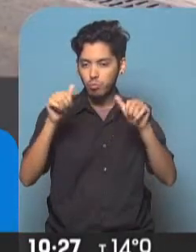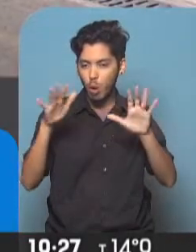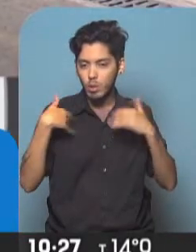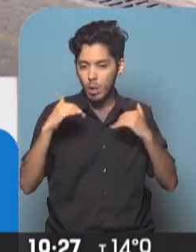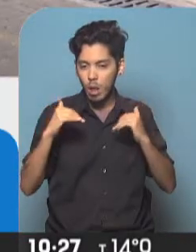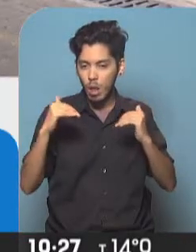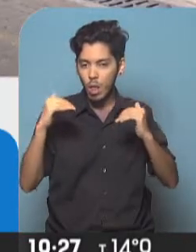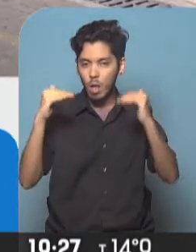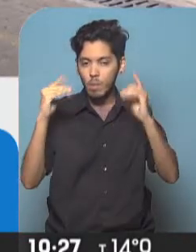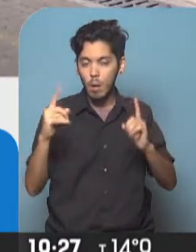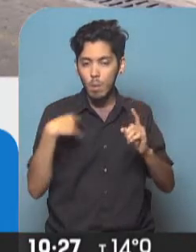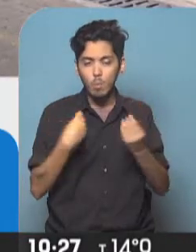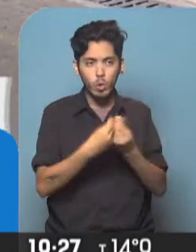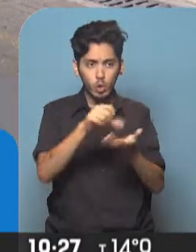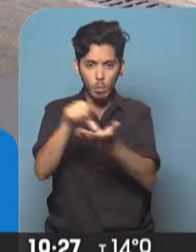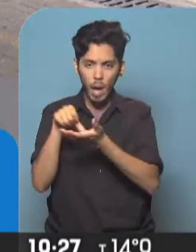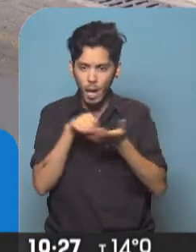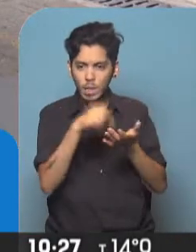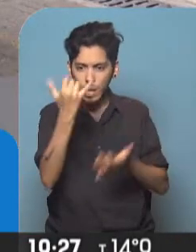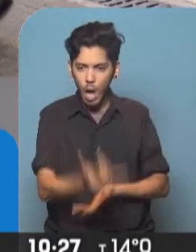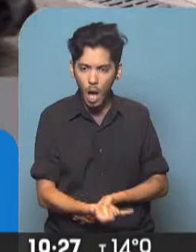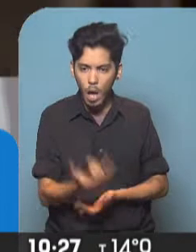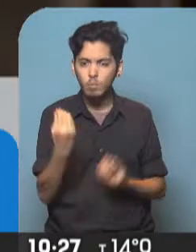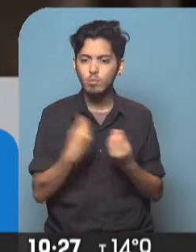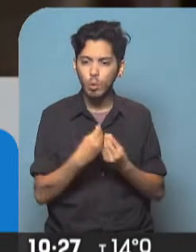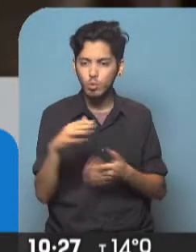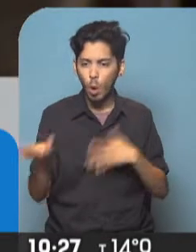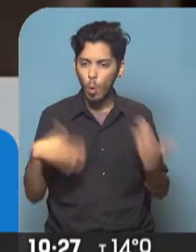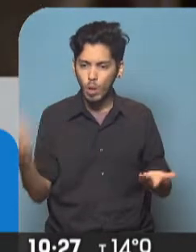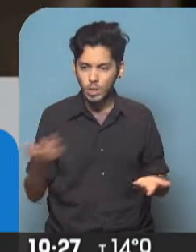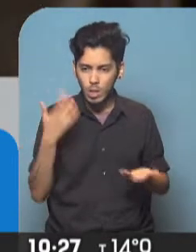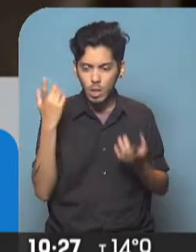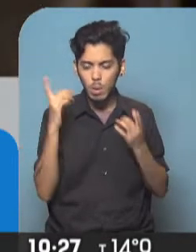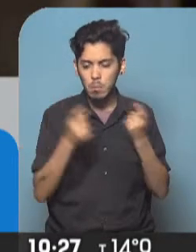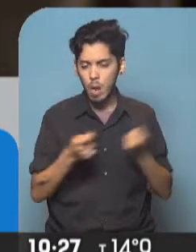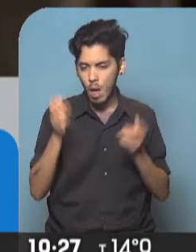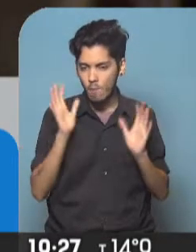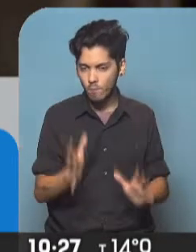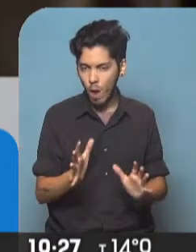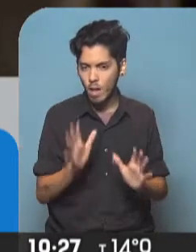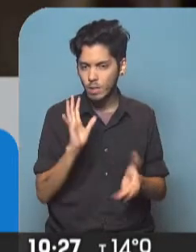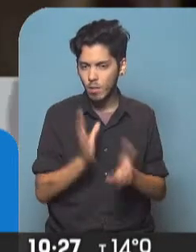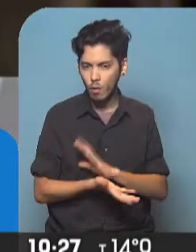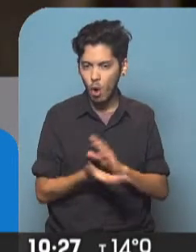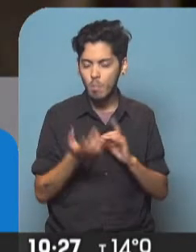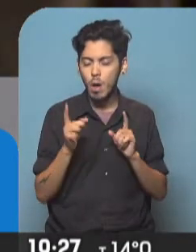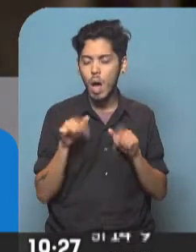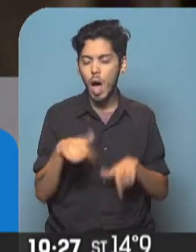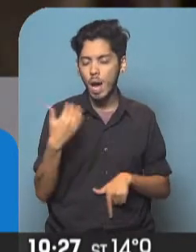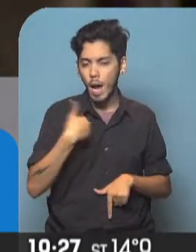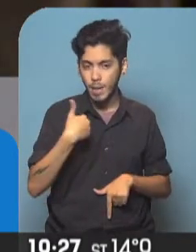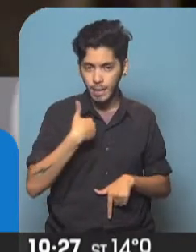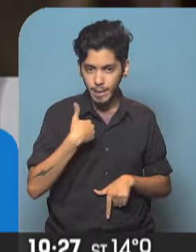en muchísimos países del mundo, varios de nuestros vecinos se manejan así. En